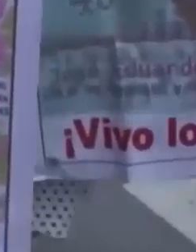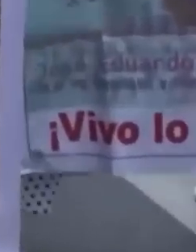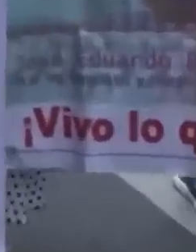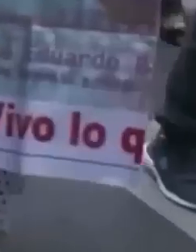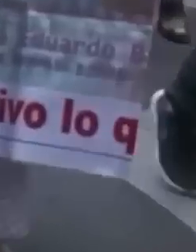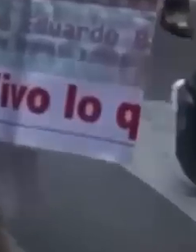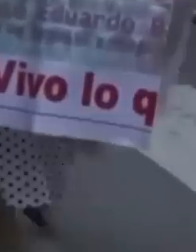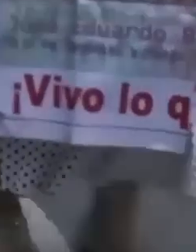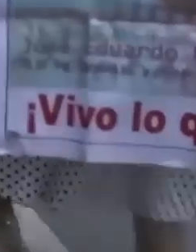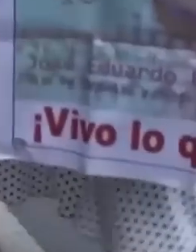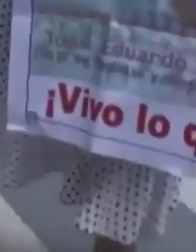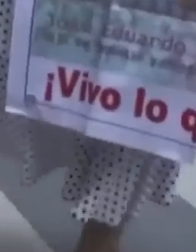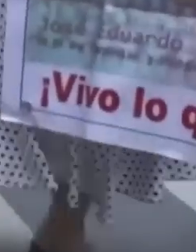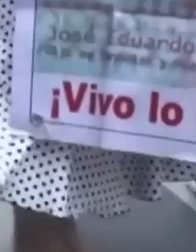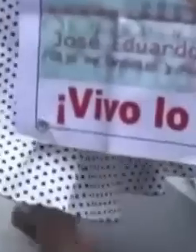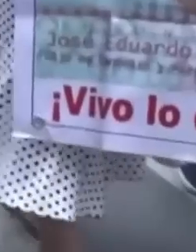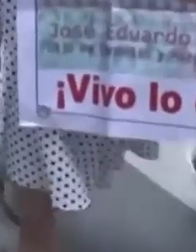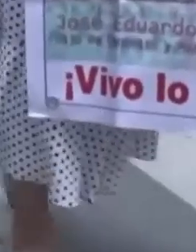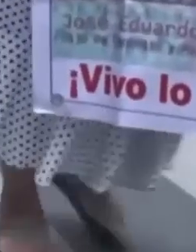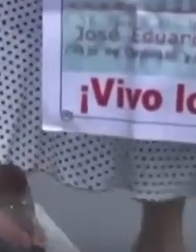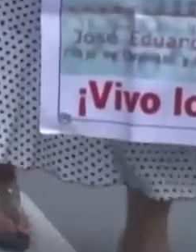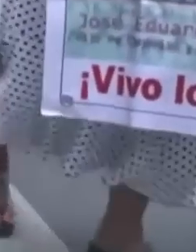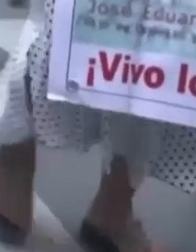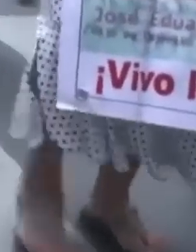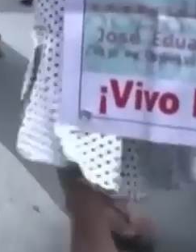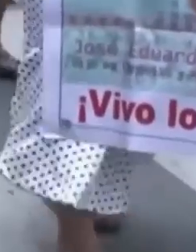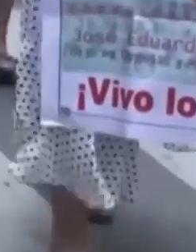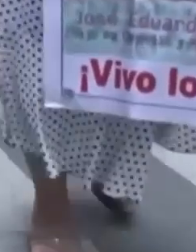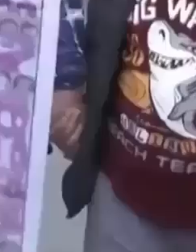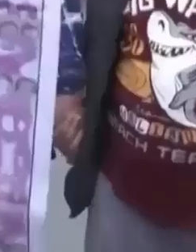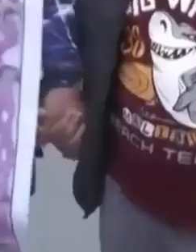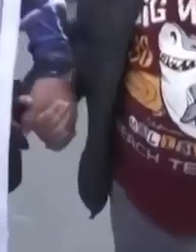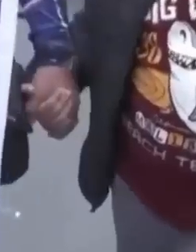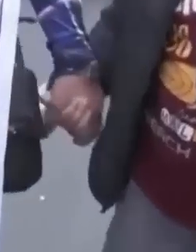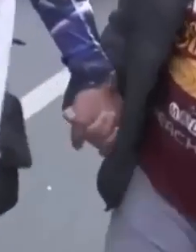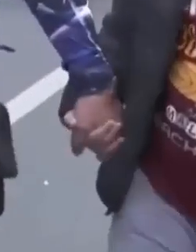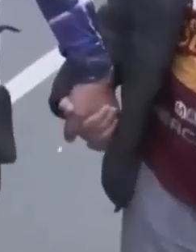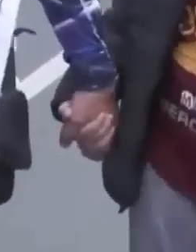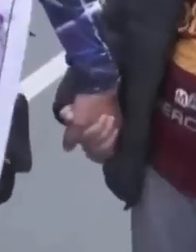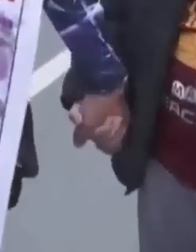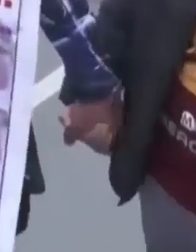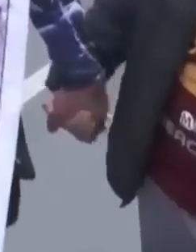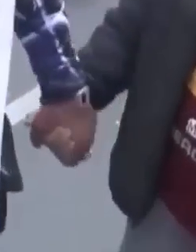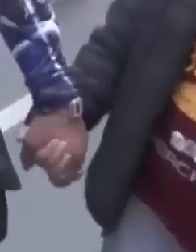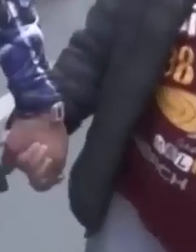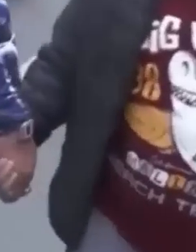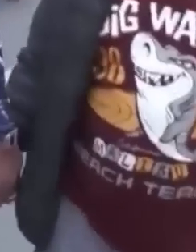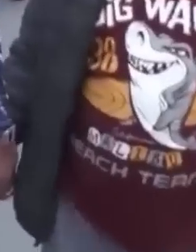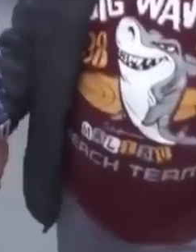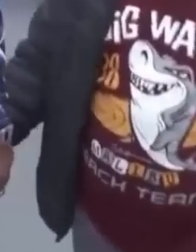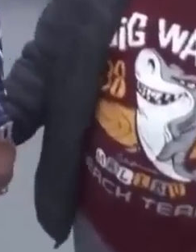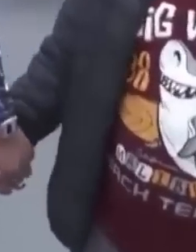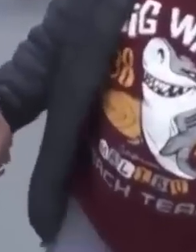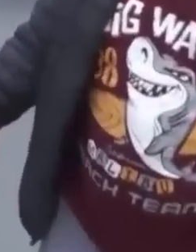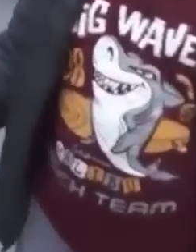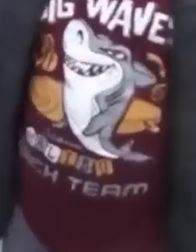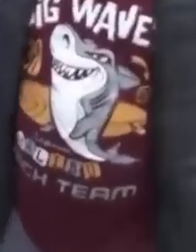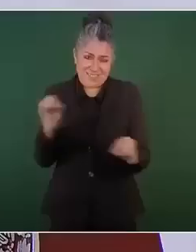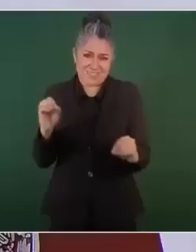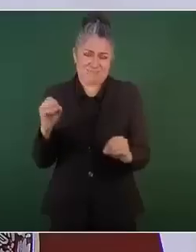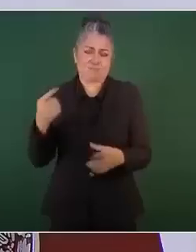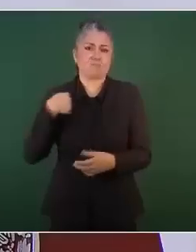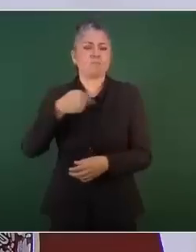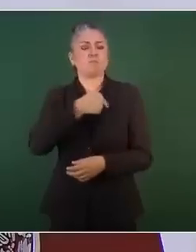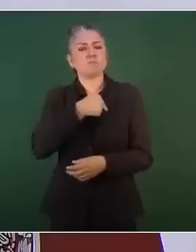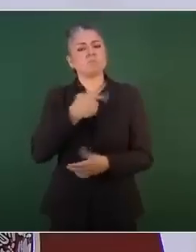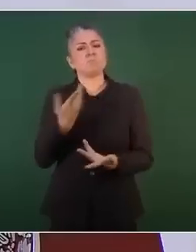Obrador rechazó los señalamientos del Grupo Interdisciplinario de Expertos Independientes sobre el actuar del Ejército en el caso de los 43 jóvenes desaparecidos